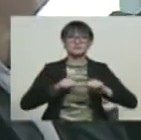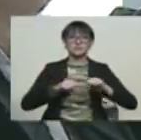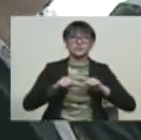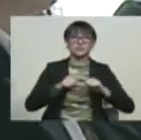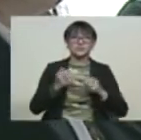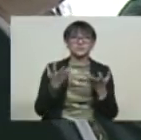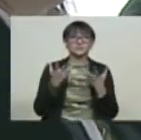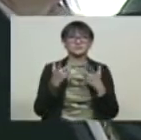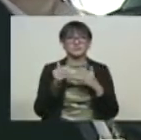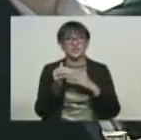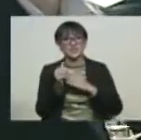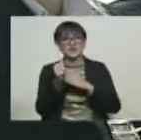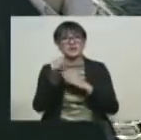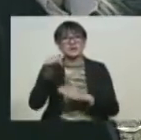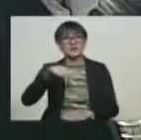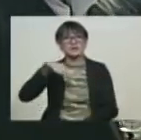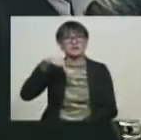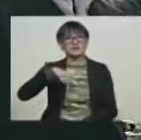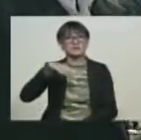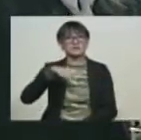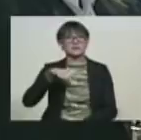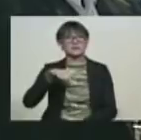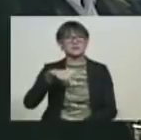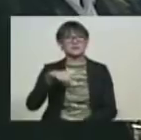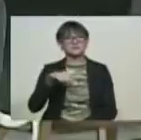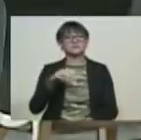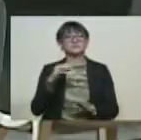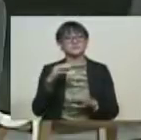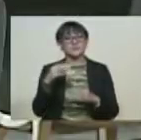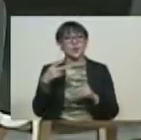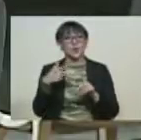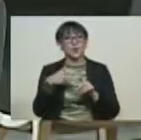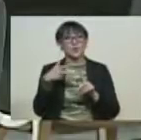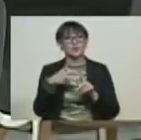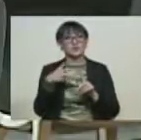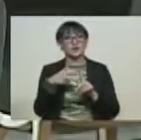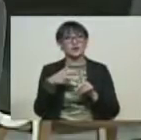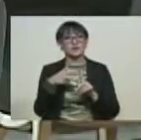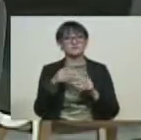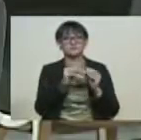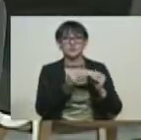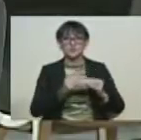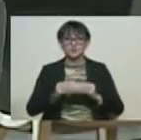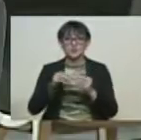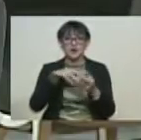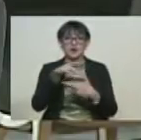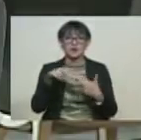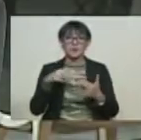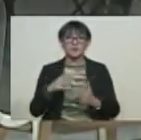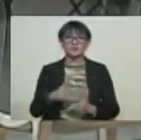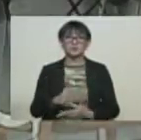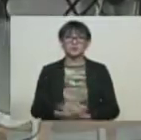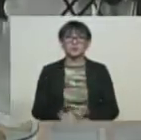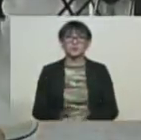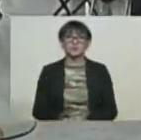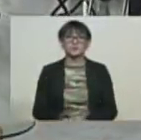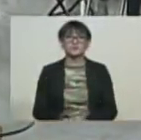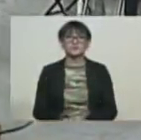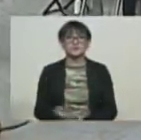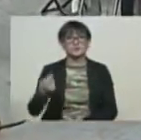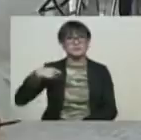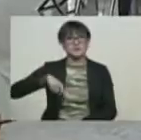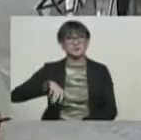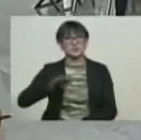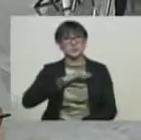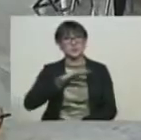gestione, dirija, administre y lleve adelante este hotel que ha sido recuperado por la revolución como una gran